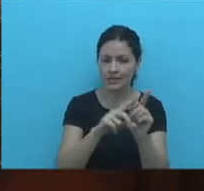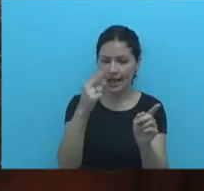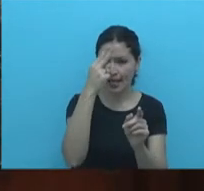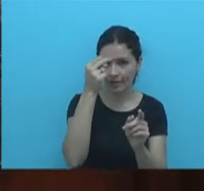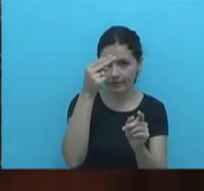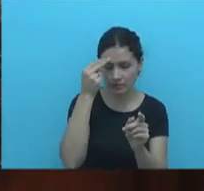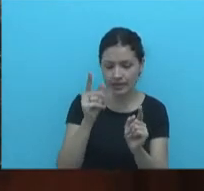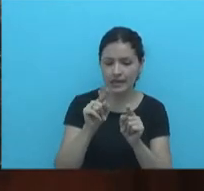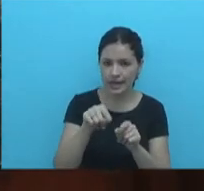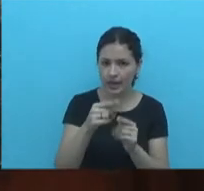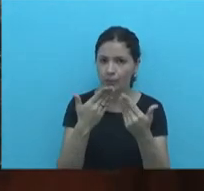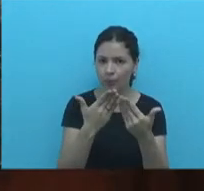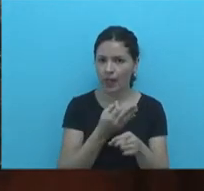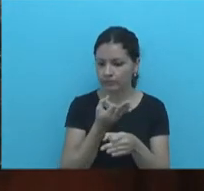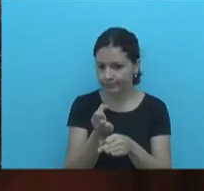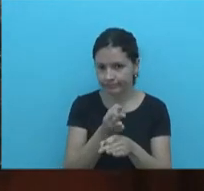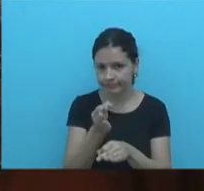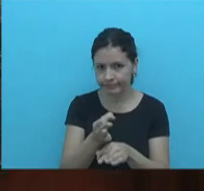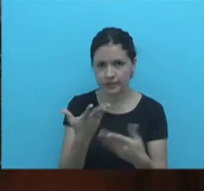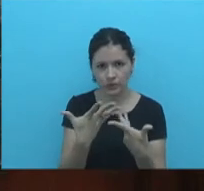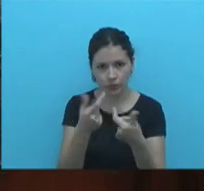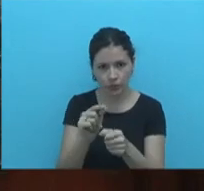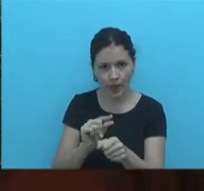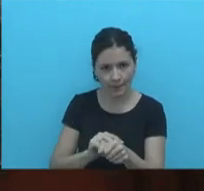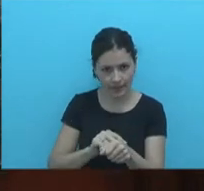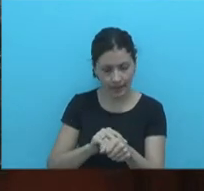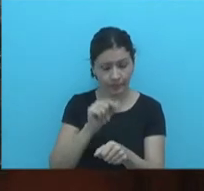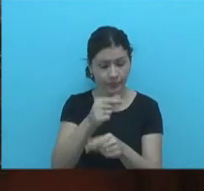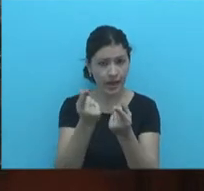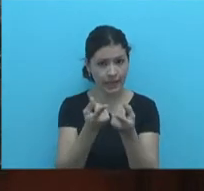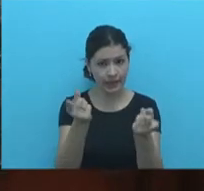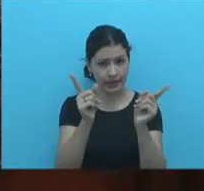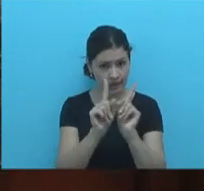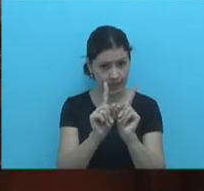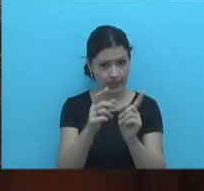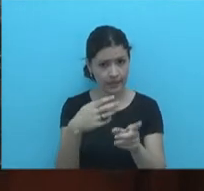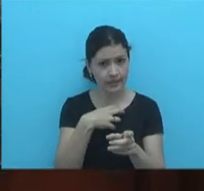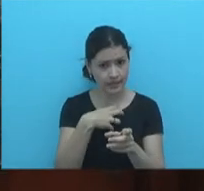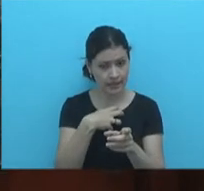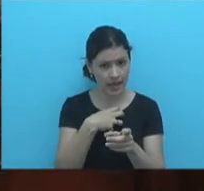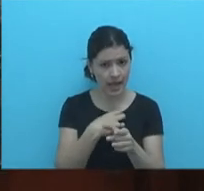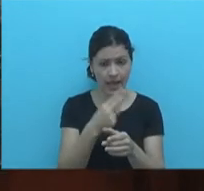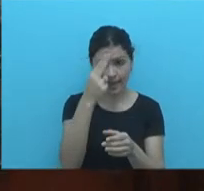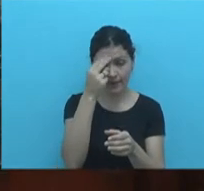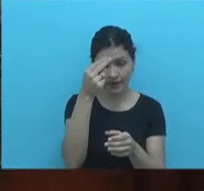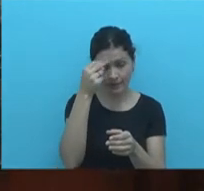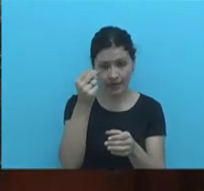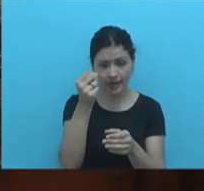auxilios. Artículo segundo. La sala de enfermería y cursos de capacitación estarán bajo la administración